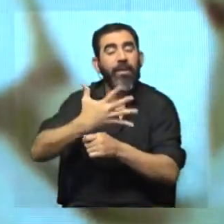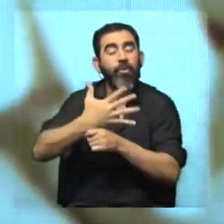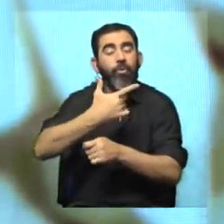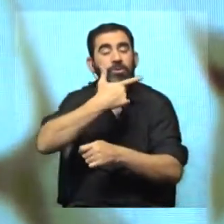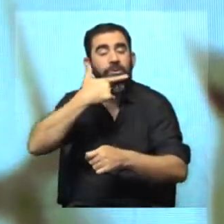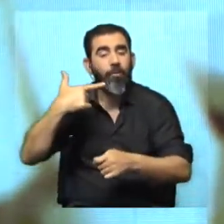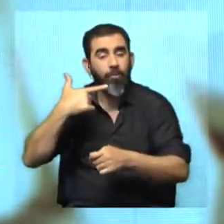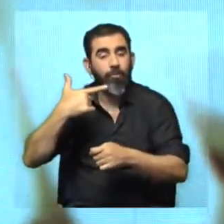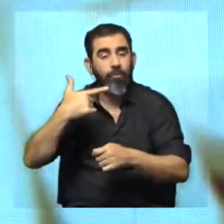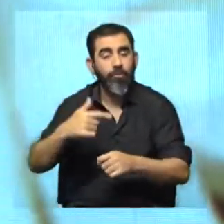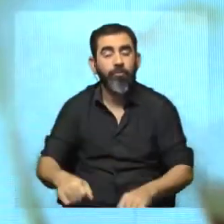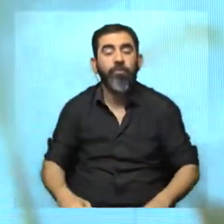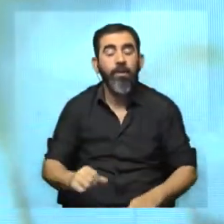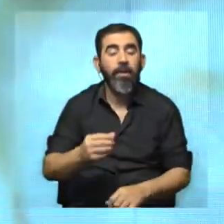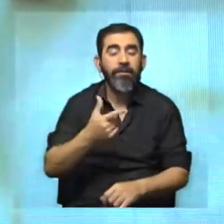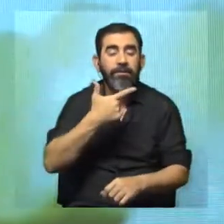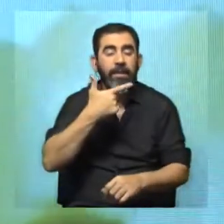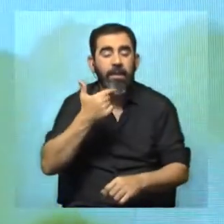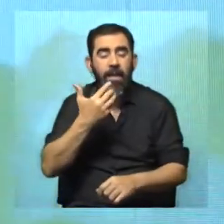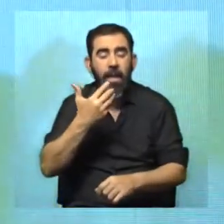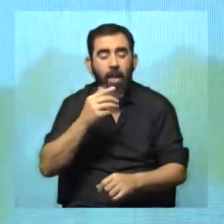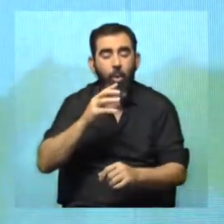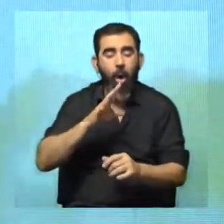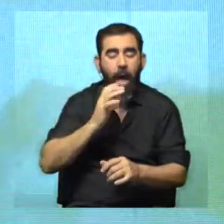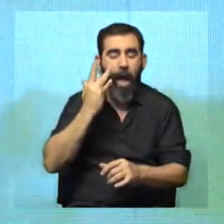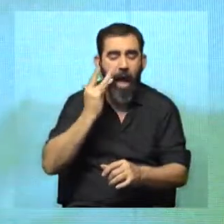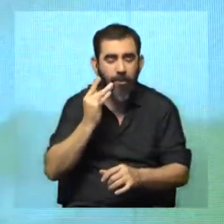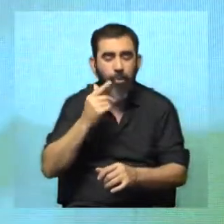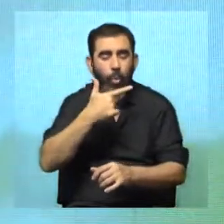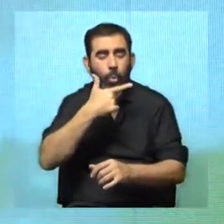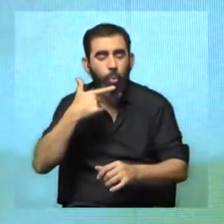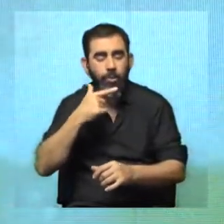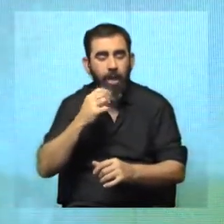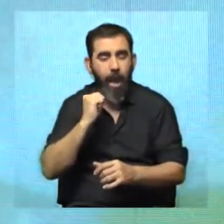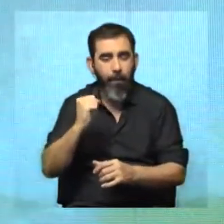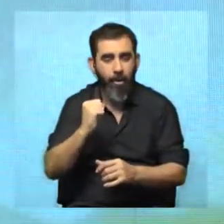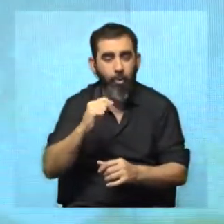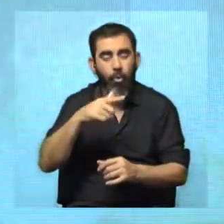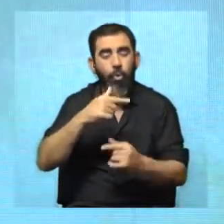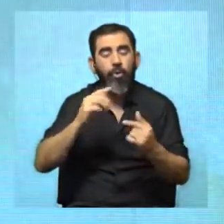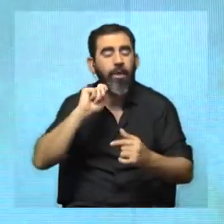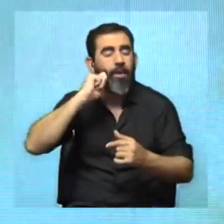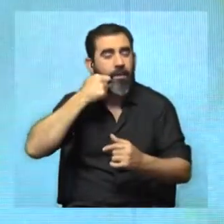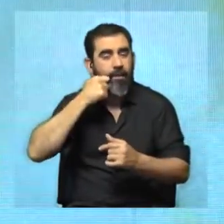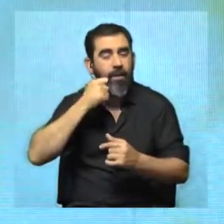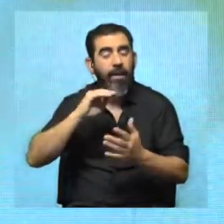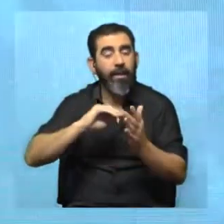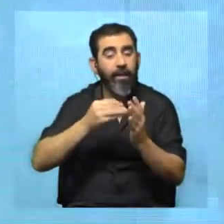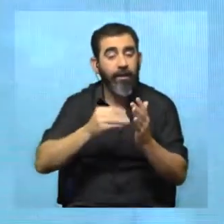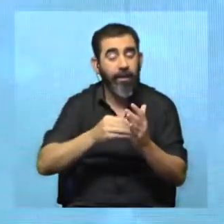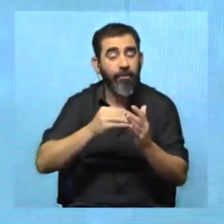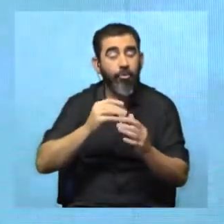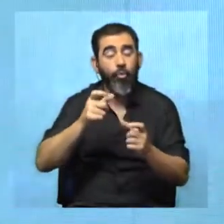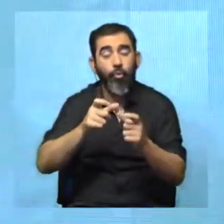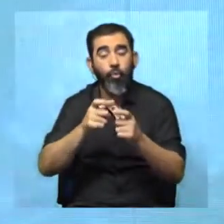es salado, ácido, dulce y amargo, y el umami es el quinto sabor, que es el sabor de las cosas ricas, por ejemplo, del queso parmesano, de los